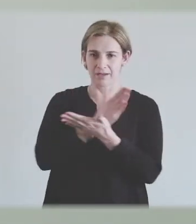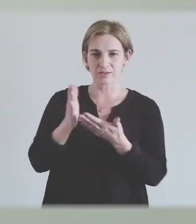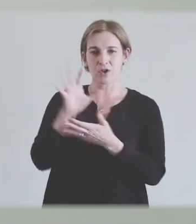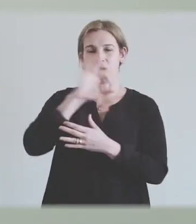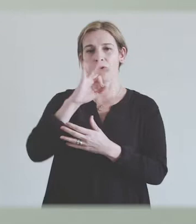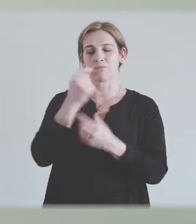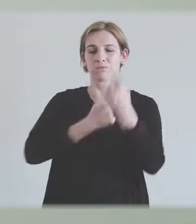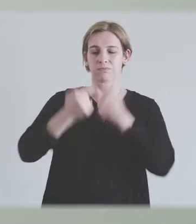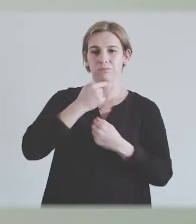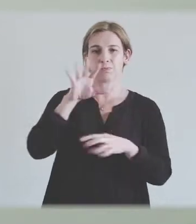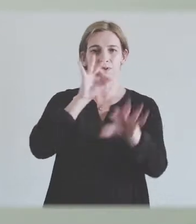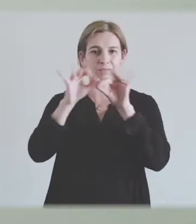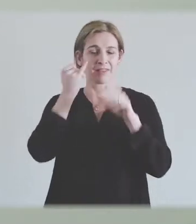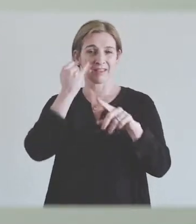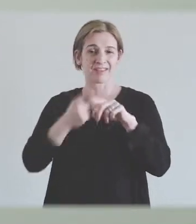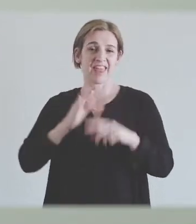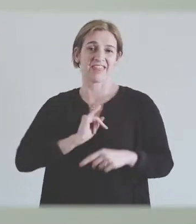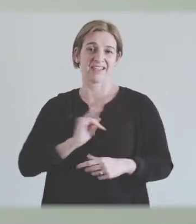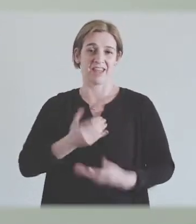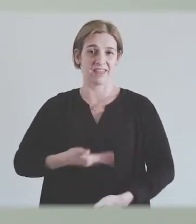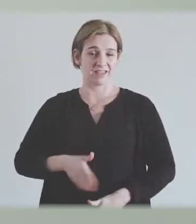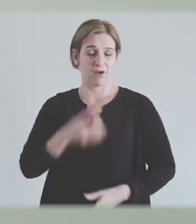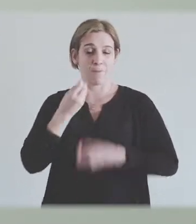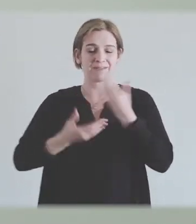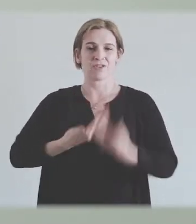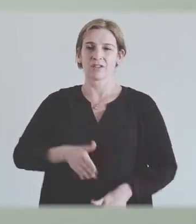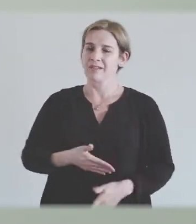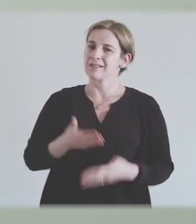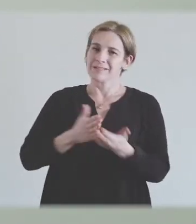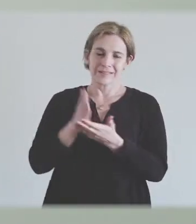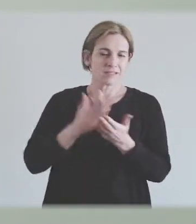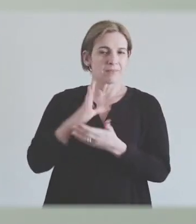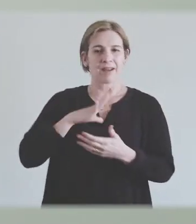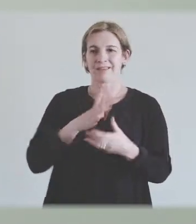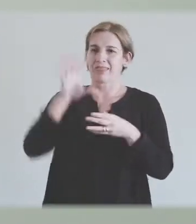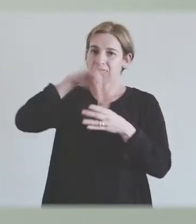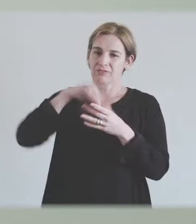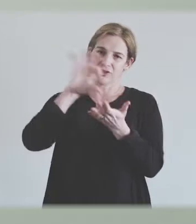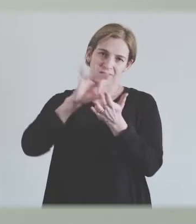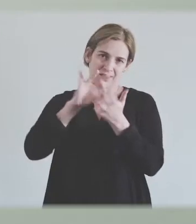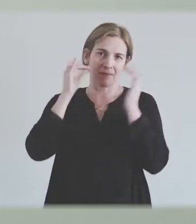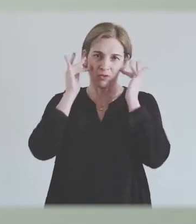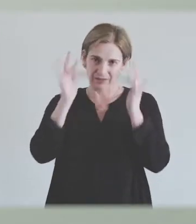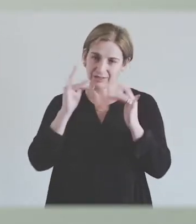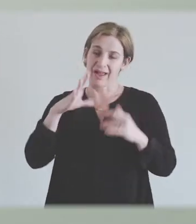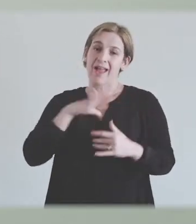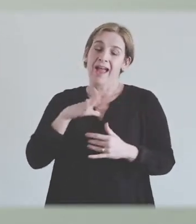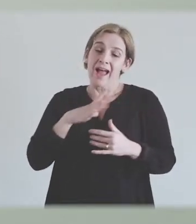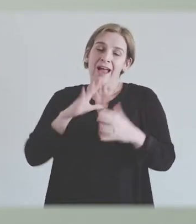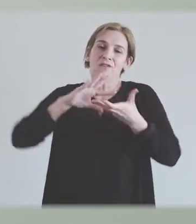violación o acoso por orientación sexual, identidad de género y expresiones de género son muy frecuentes dentro del sistema educativo. Existen, no